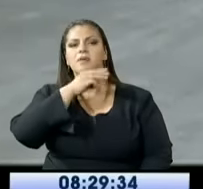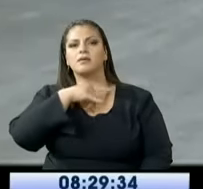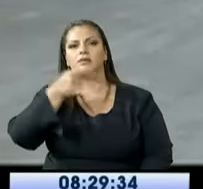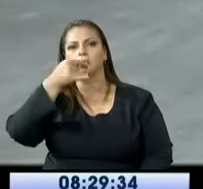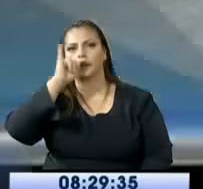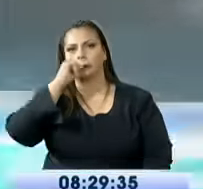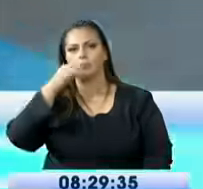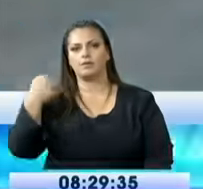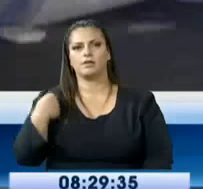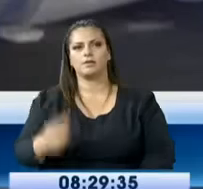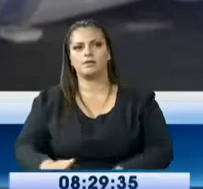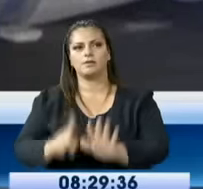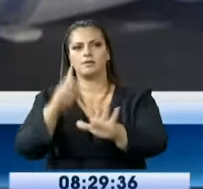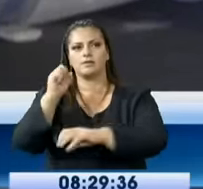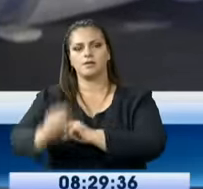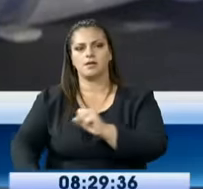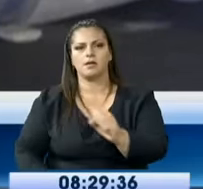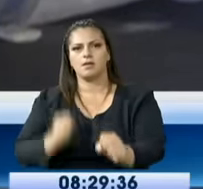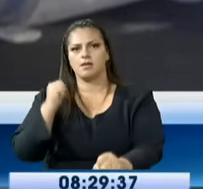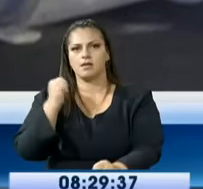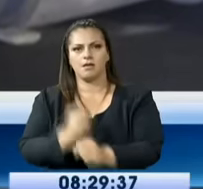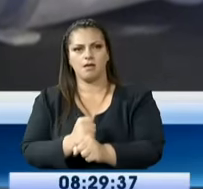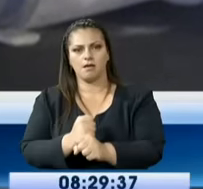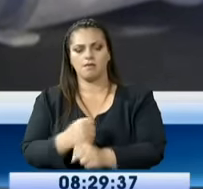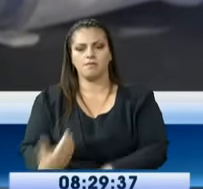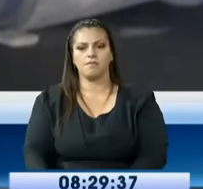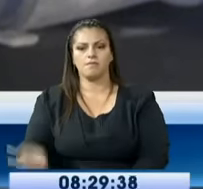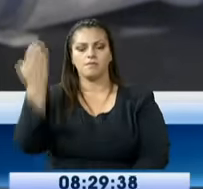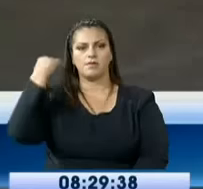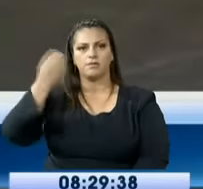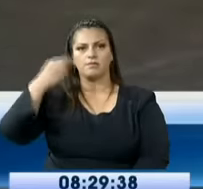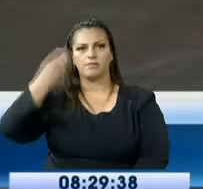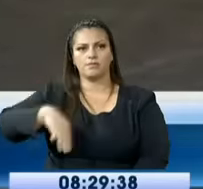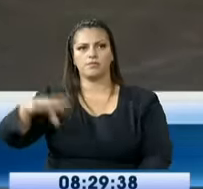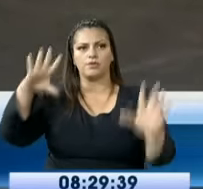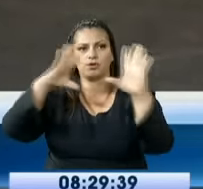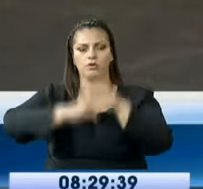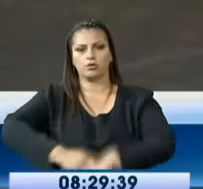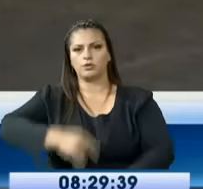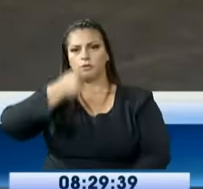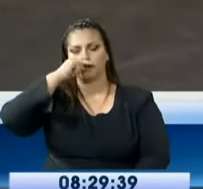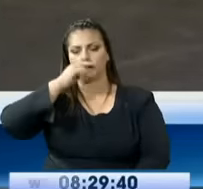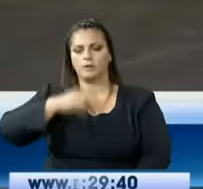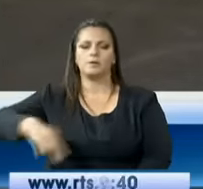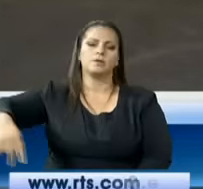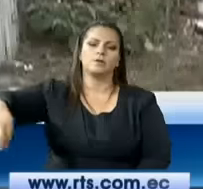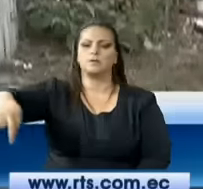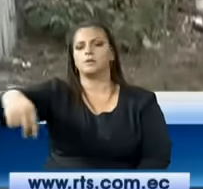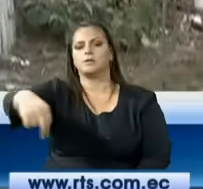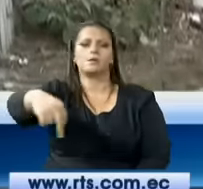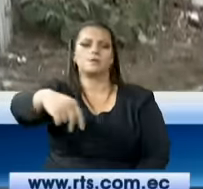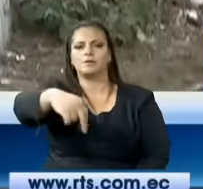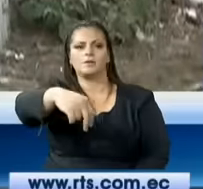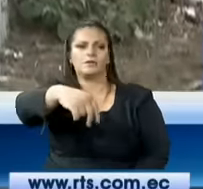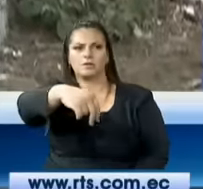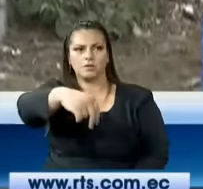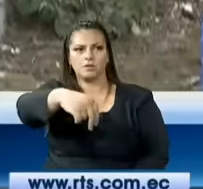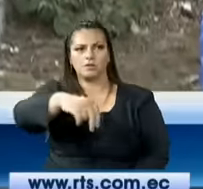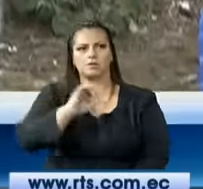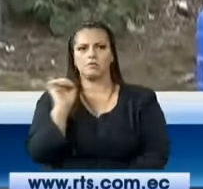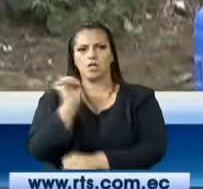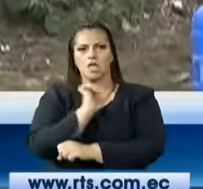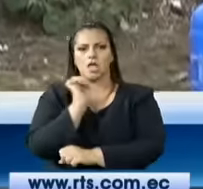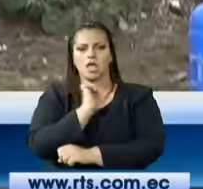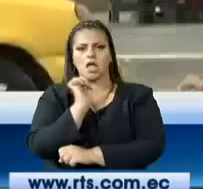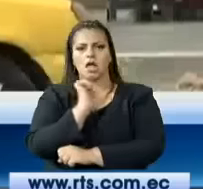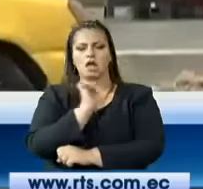6 años, continúa bloqueada desde la noche del miércoles cuando fue atropellado. Los vecinos la cerraron en forma de protesta, pero este jueves, a pocos metros